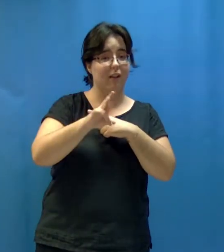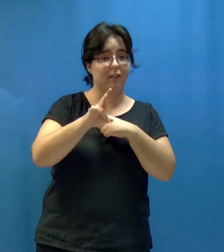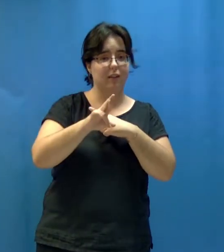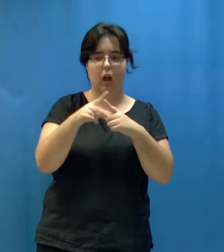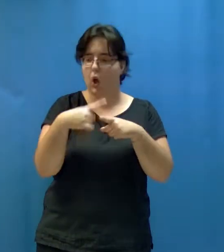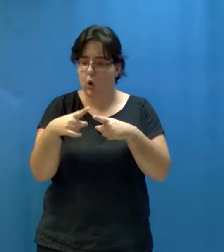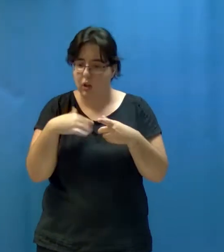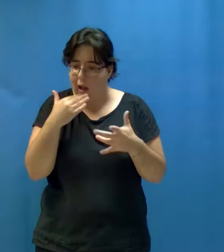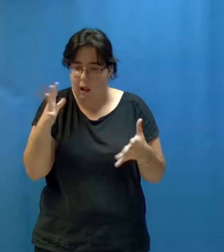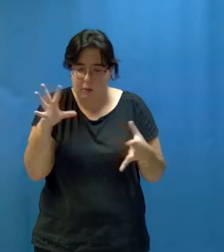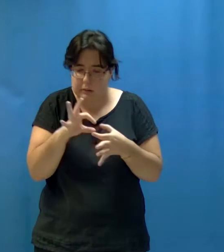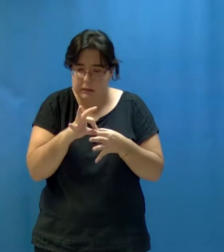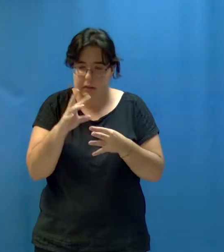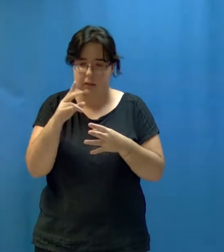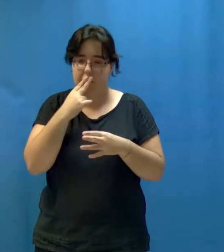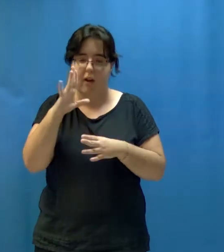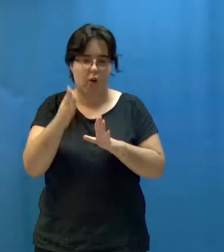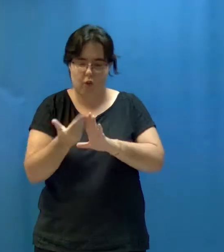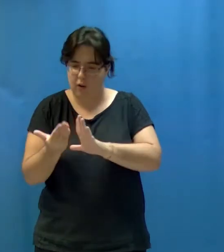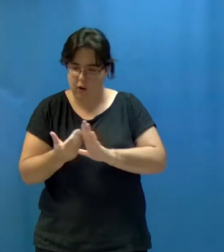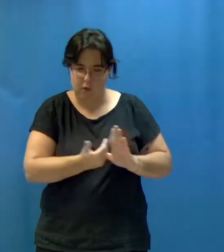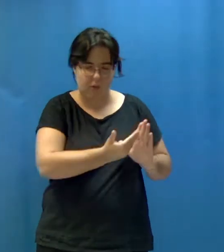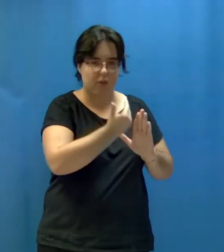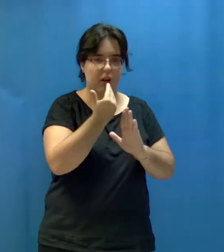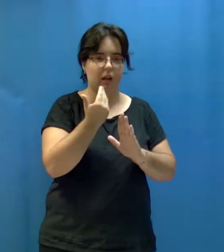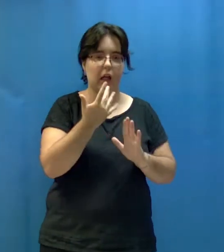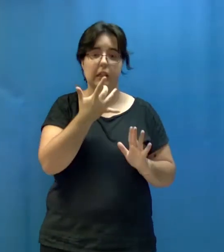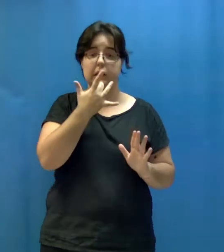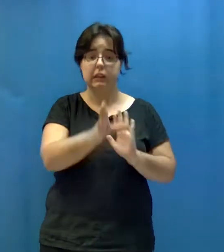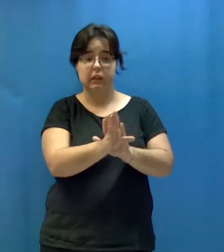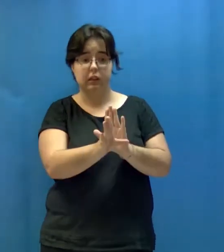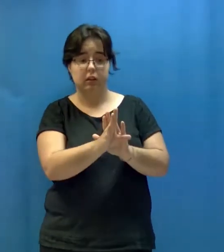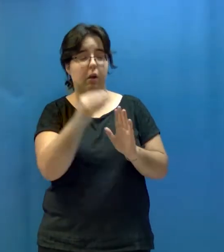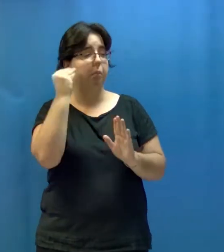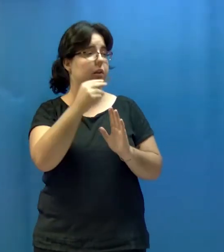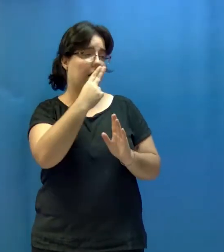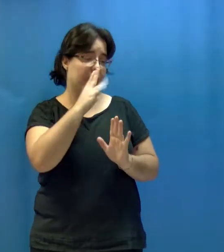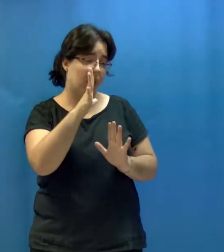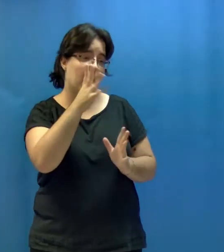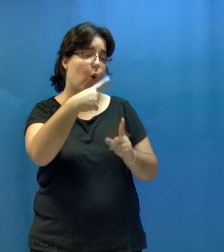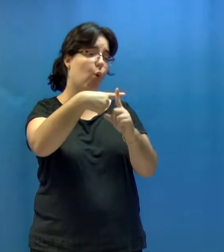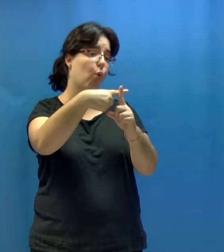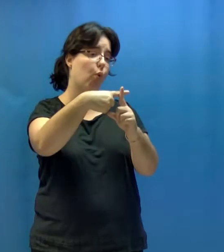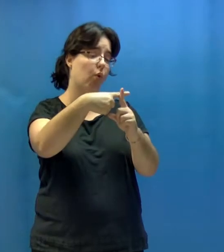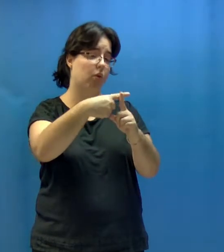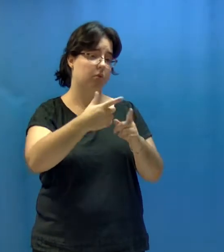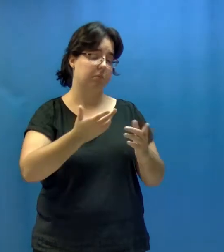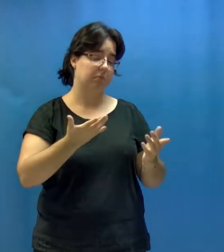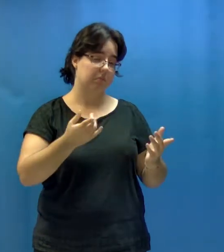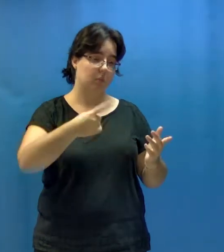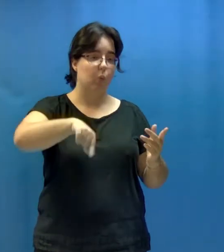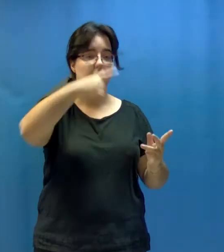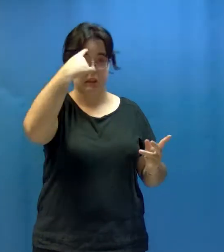referencia franquista. Y si consideran que sigue siendo franquista por ser una cruz, ustedes deben saber que la